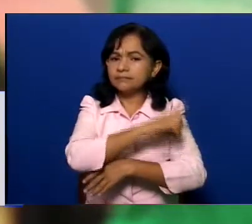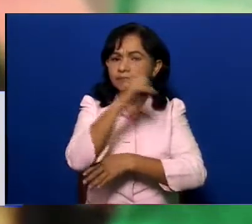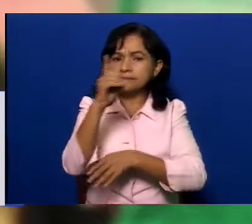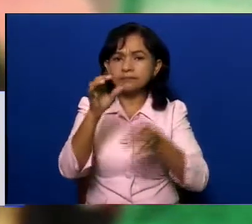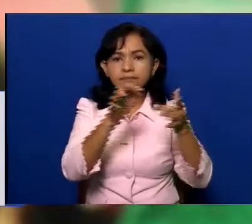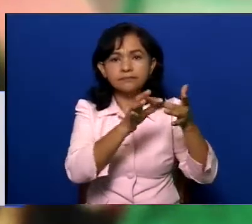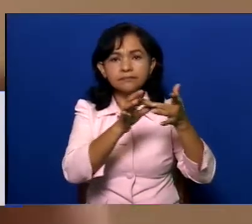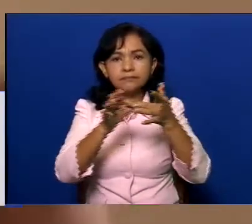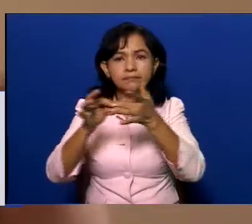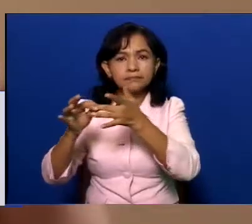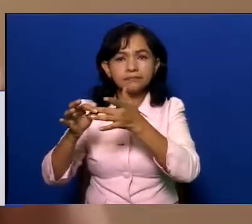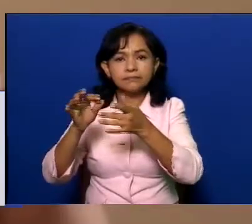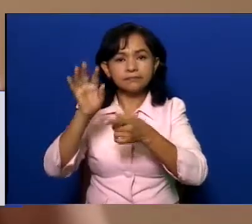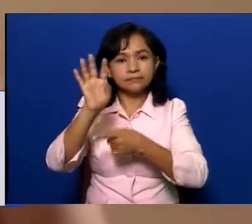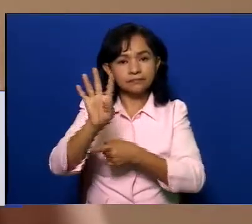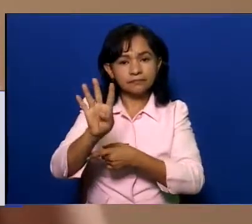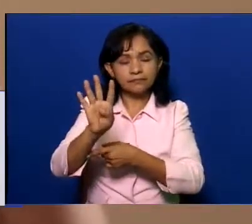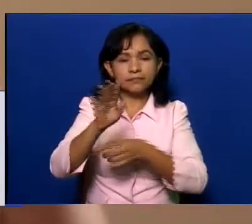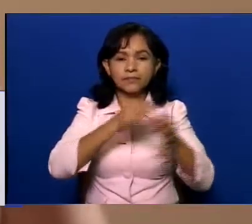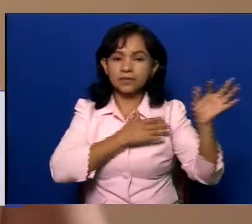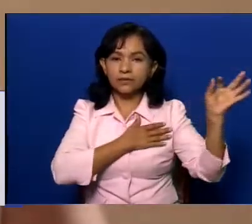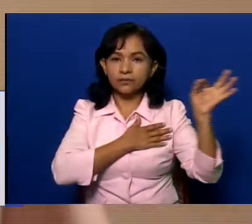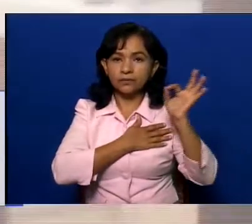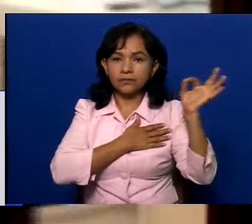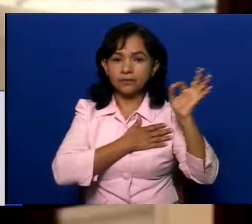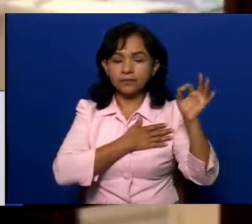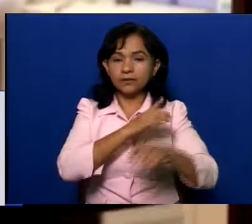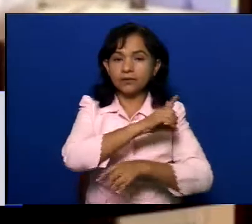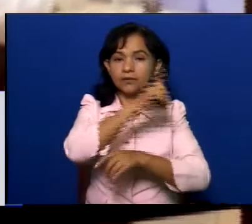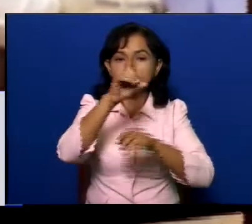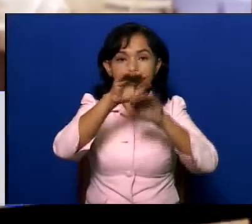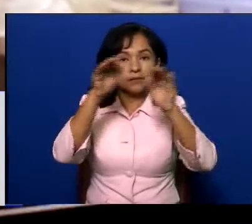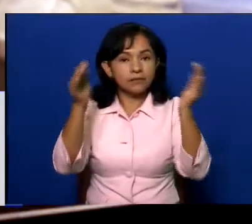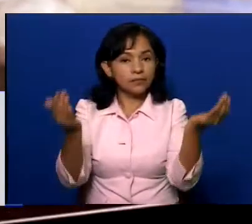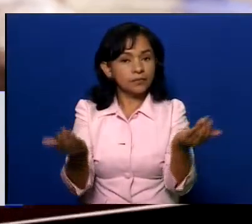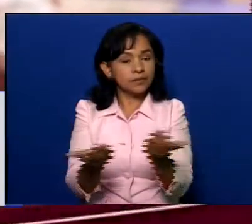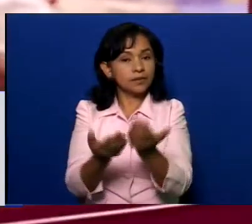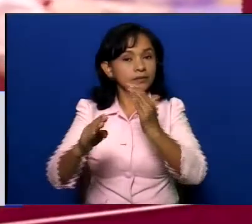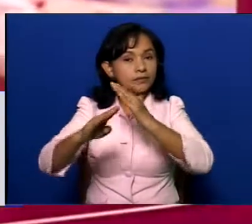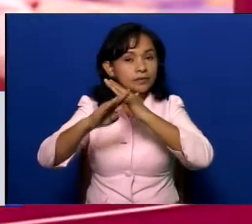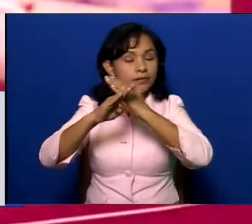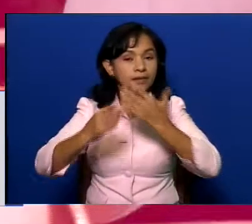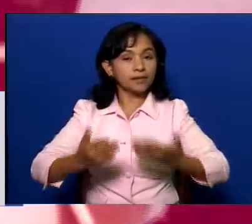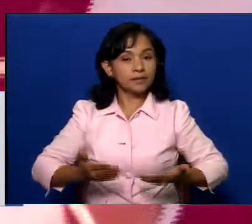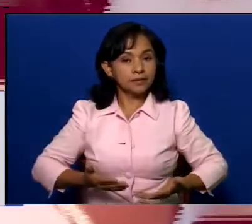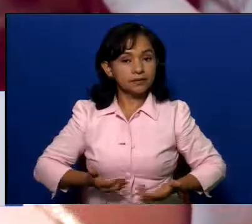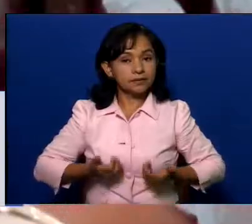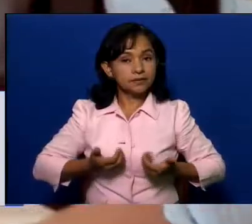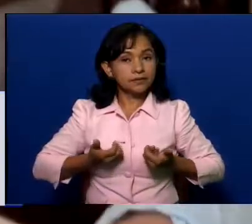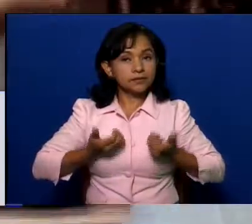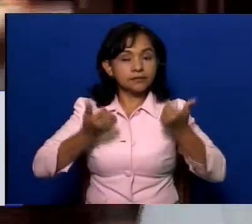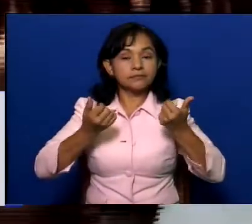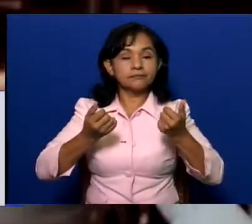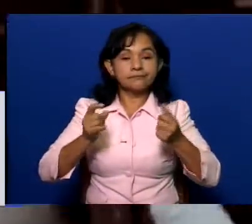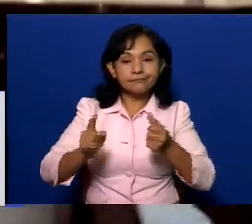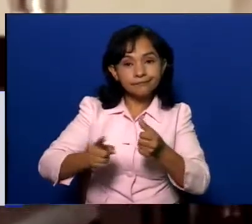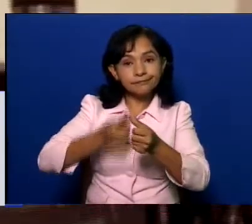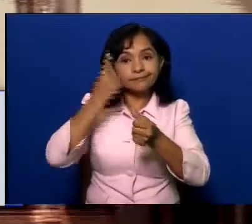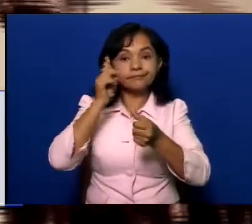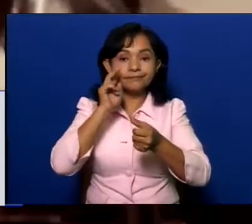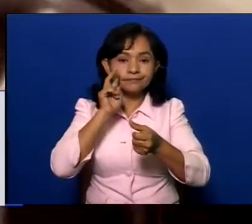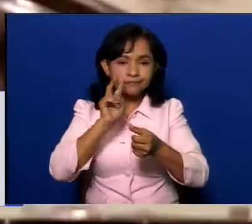cualquier lugar del cuerpo. La prevención y la detección temprana son fundamentales para detener el alarmante aumento de